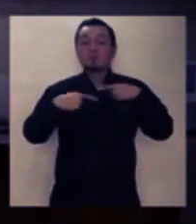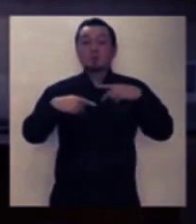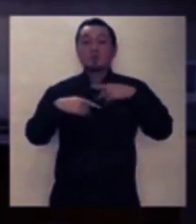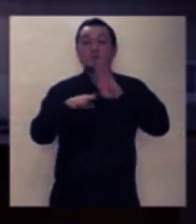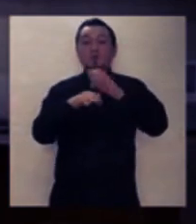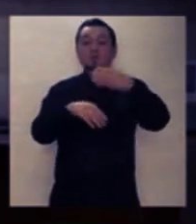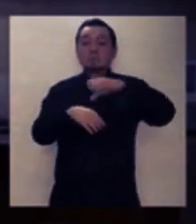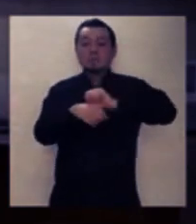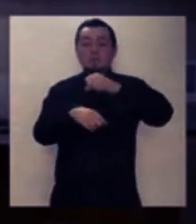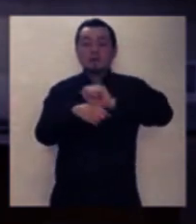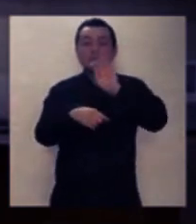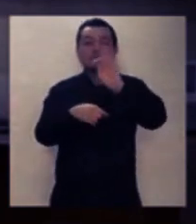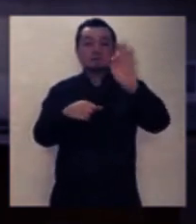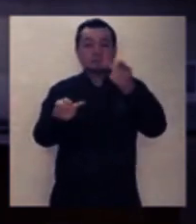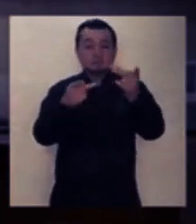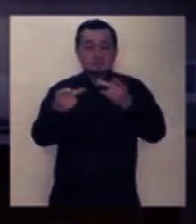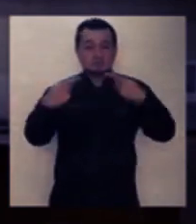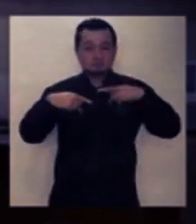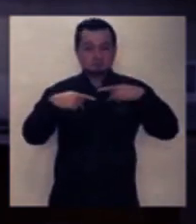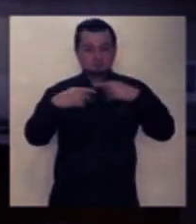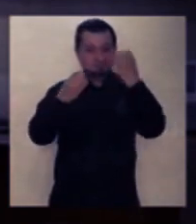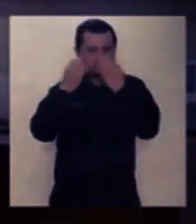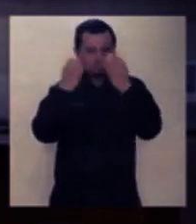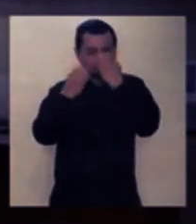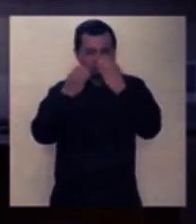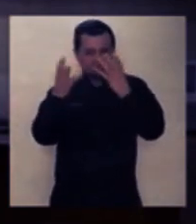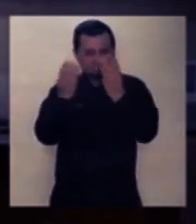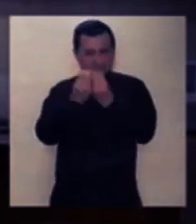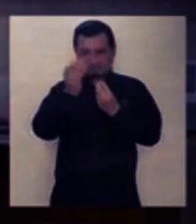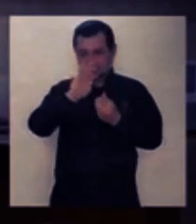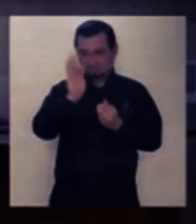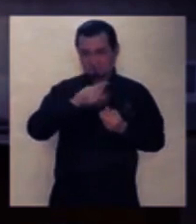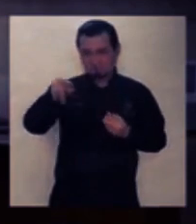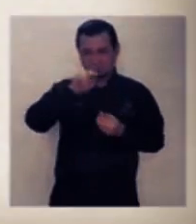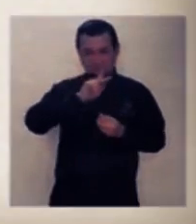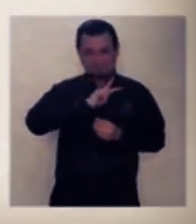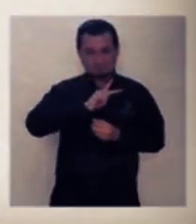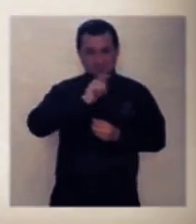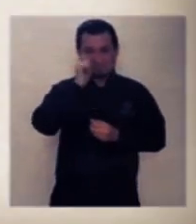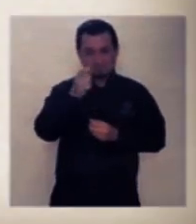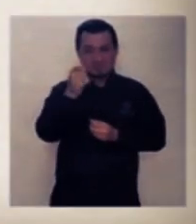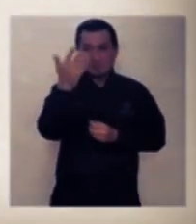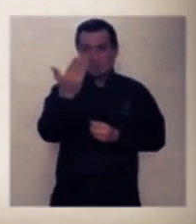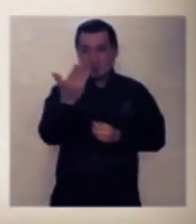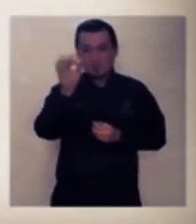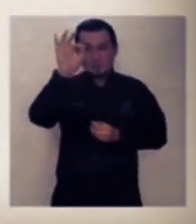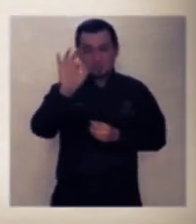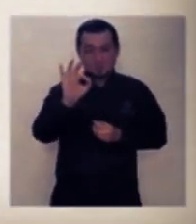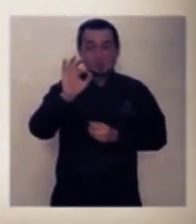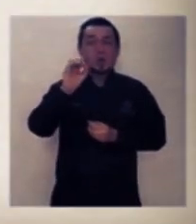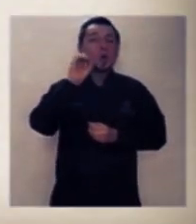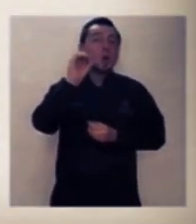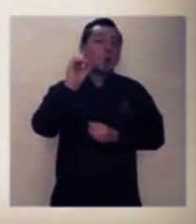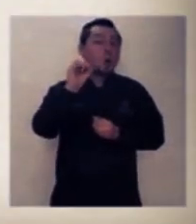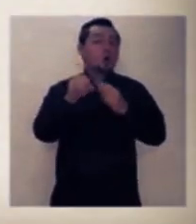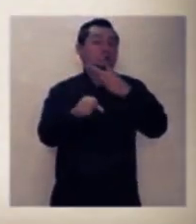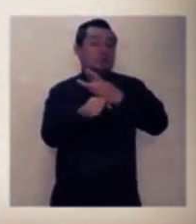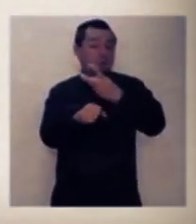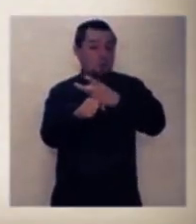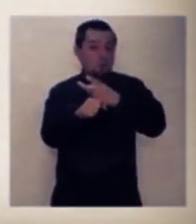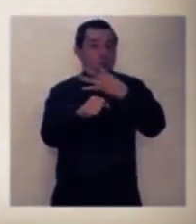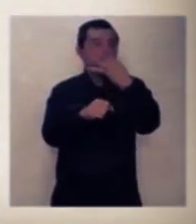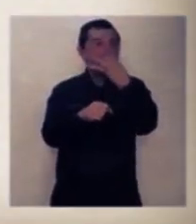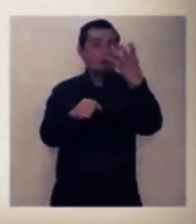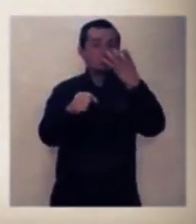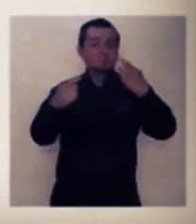la tasa de incidencia semanal por fecha de inicio de síntomas. Si el primer indicador llega al 50%, o el